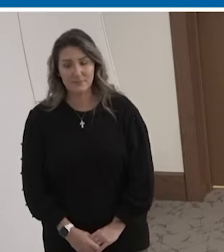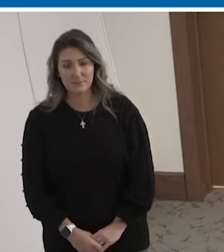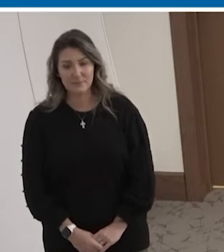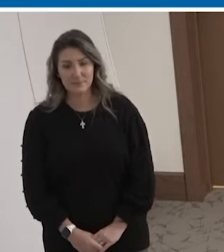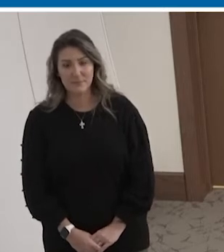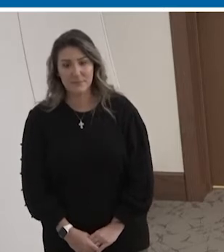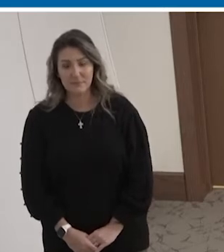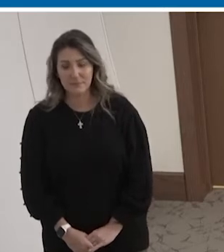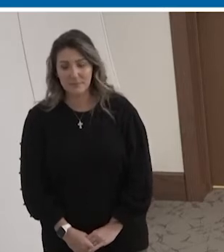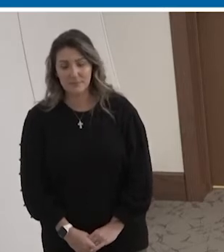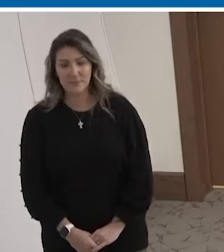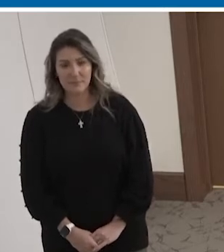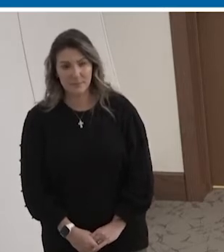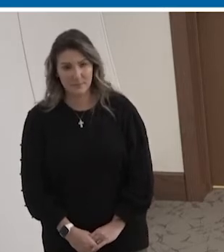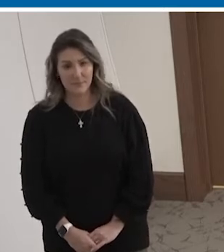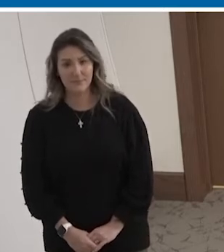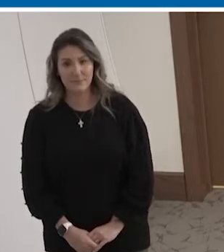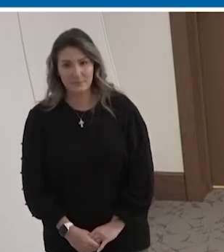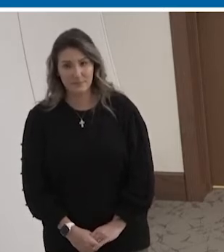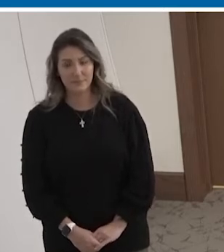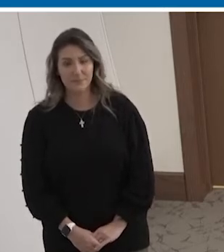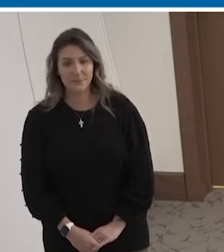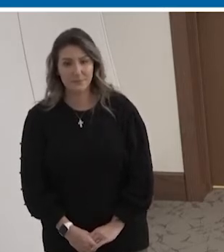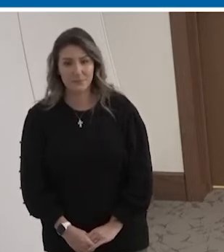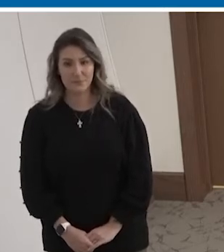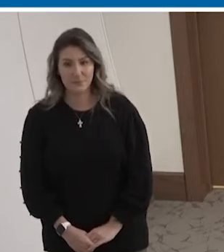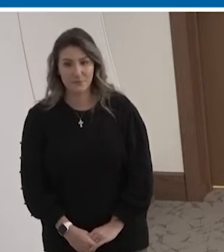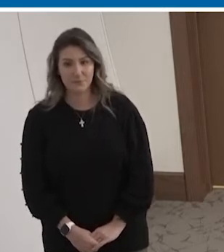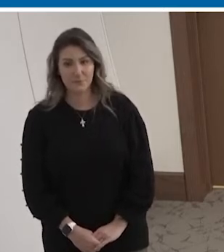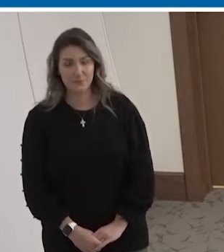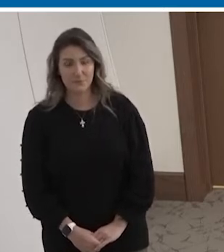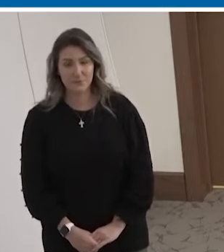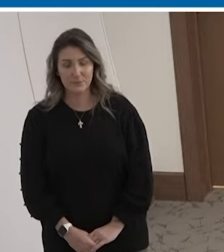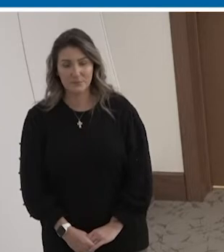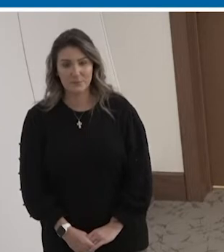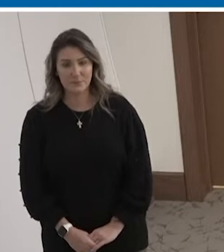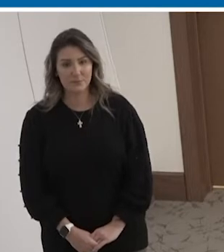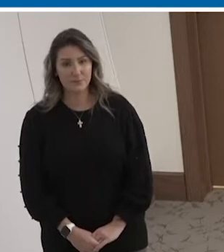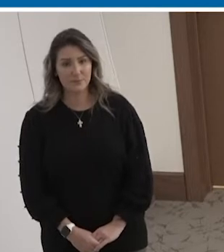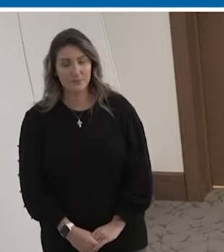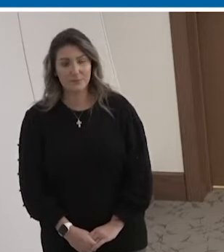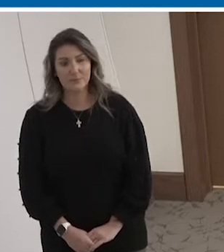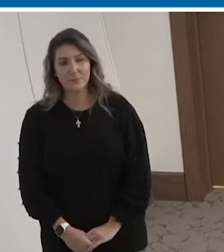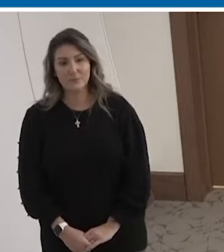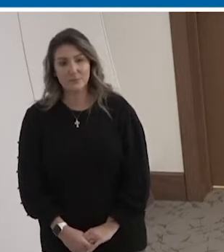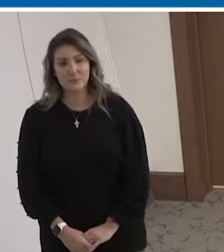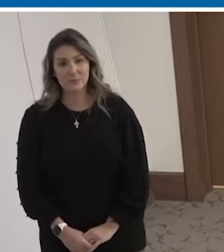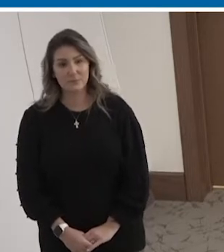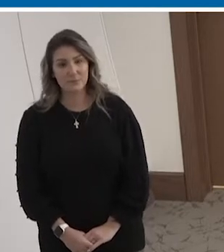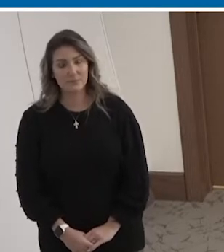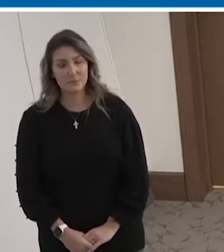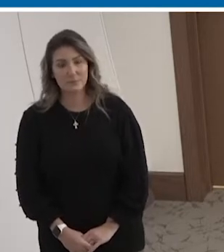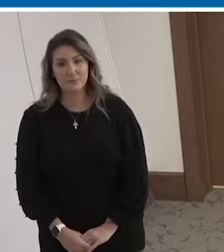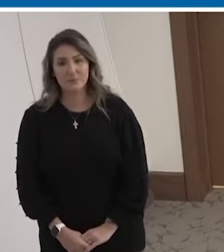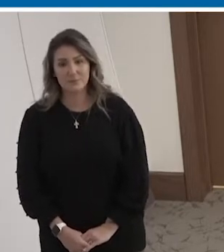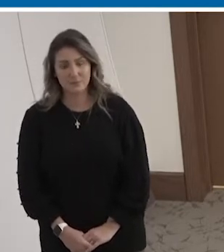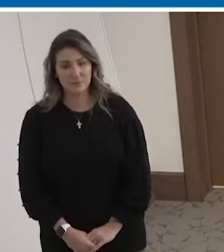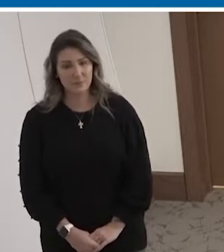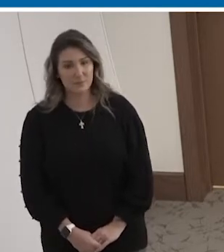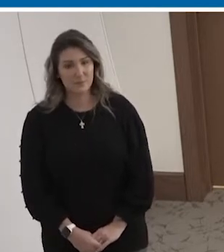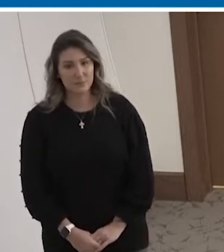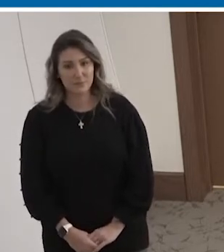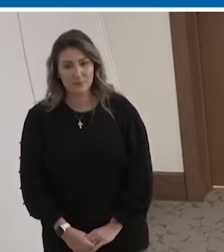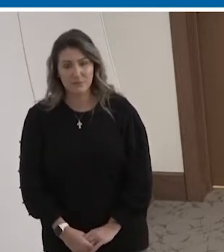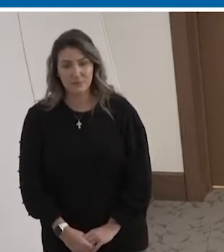en la escuela. Entonces ellos van a la oficina de la enfermera. Ella le llama a usted para que recoja a